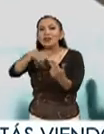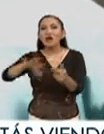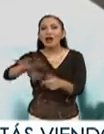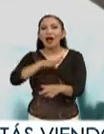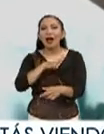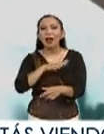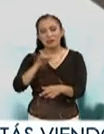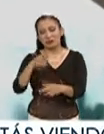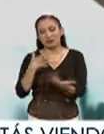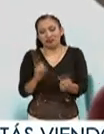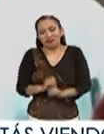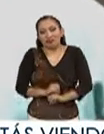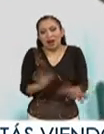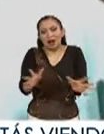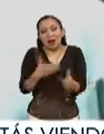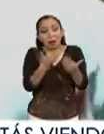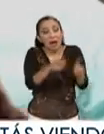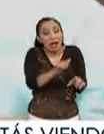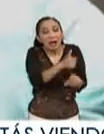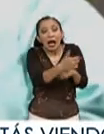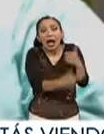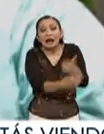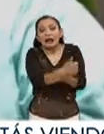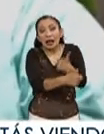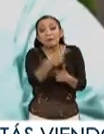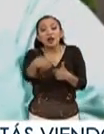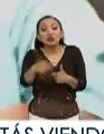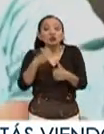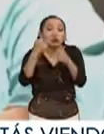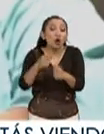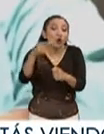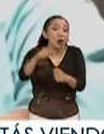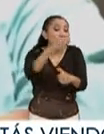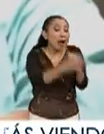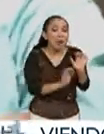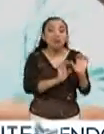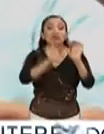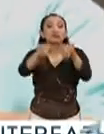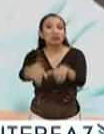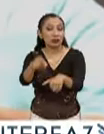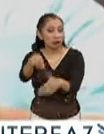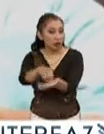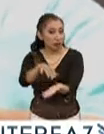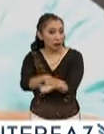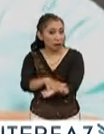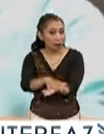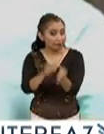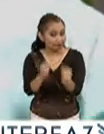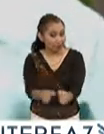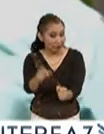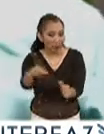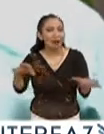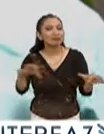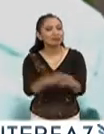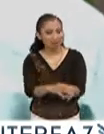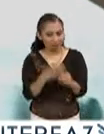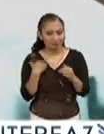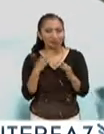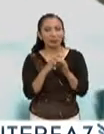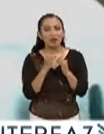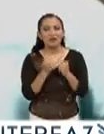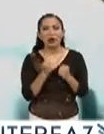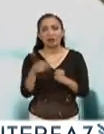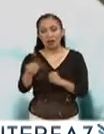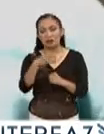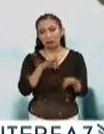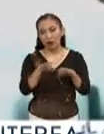y por ello pues nada más aperturamos esas carreras, nada más que tú me vas a asegurar que los vas a contratar. Entonces está esta gran vinculación tan estrecha que